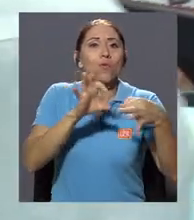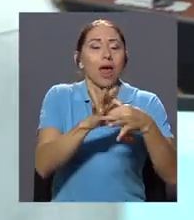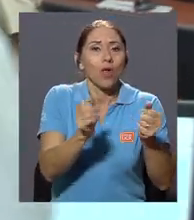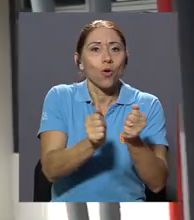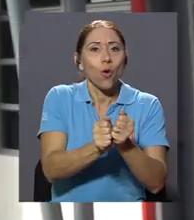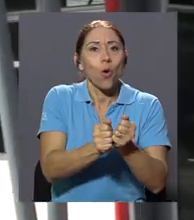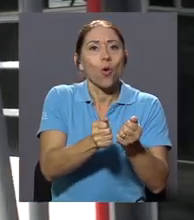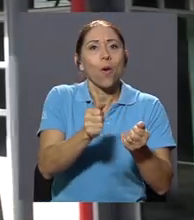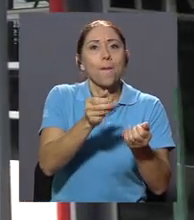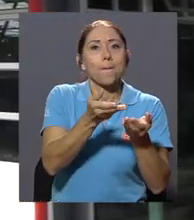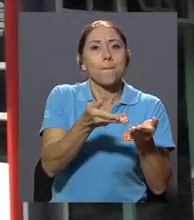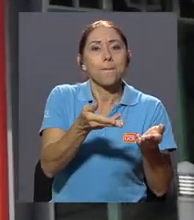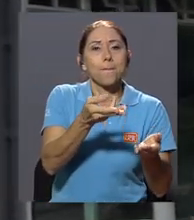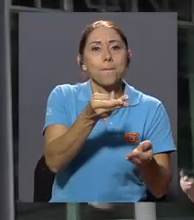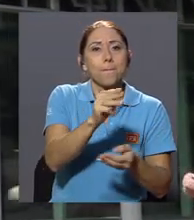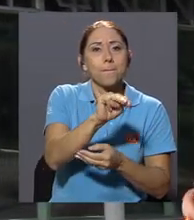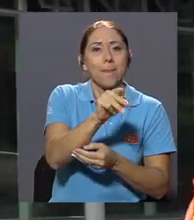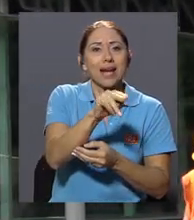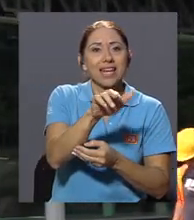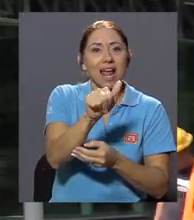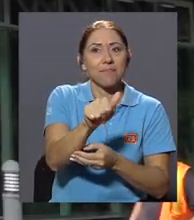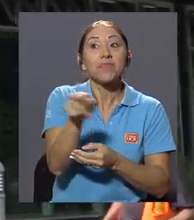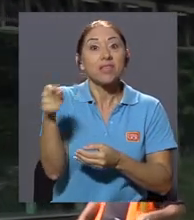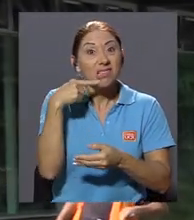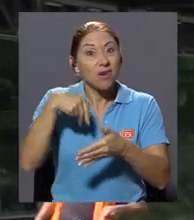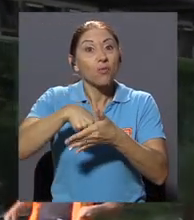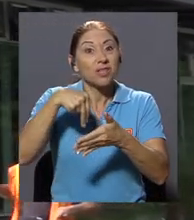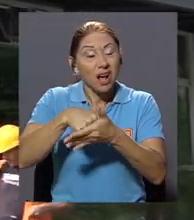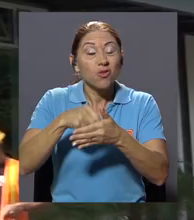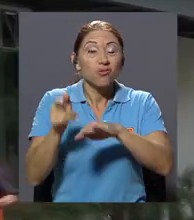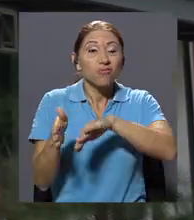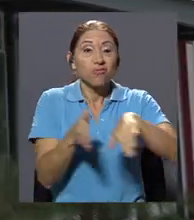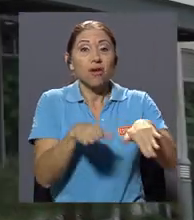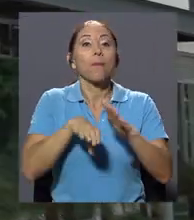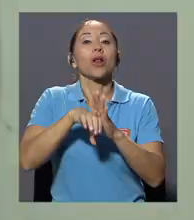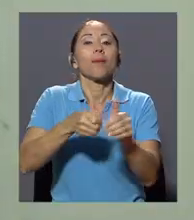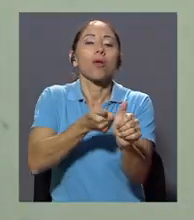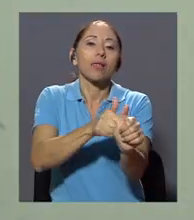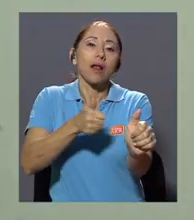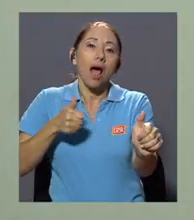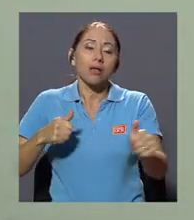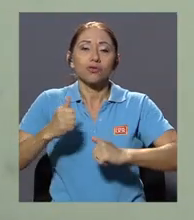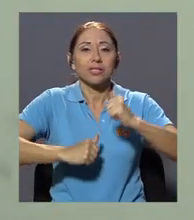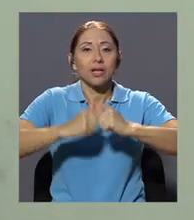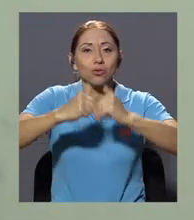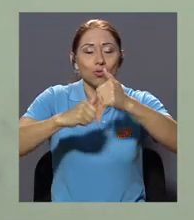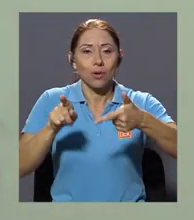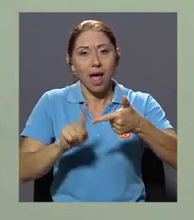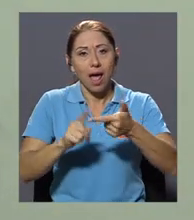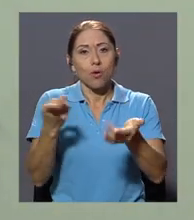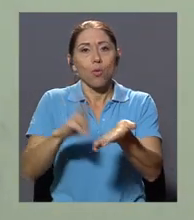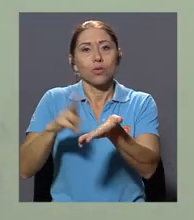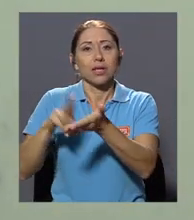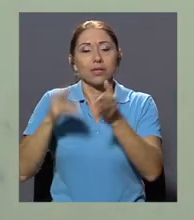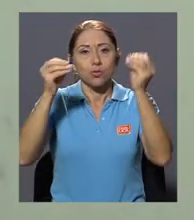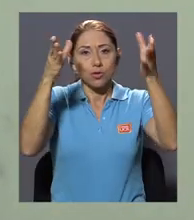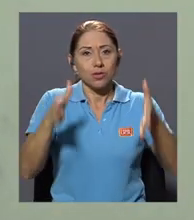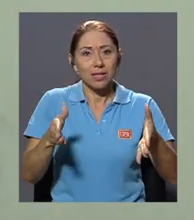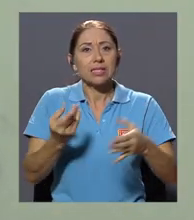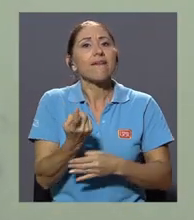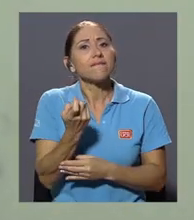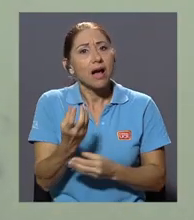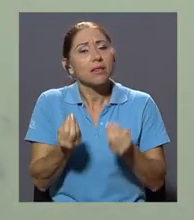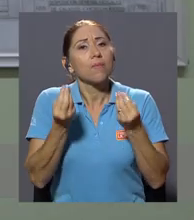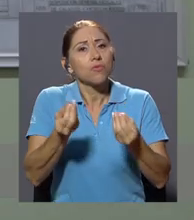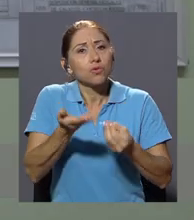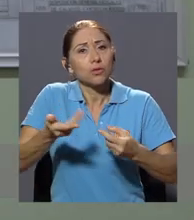en la carrera. Reconoce que le ha tocado superar obstáculos, como los atrasos en la infraestructura y la contratación de docentes, y que aún falta camino